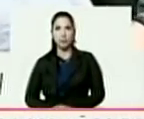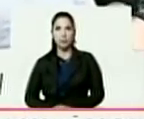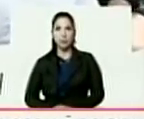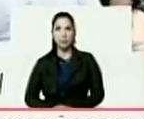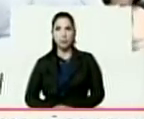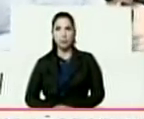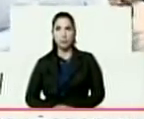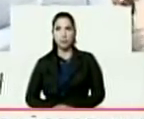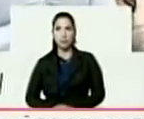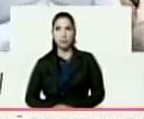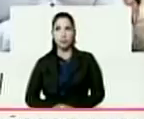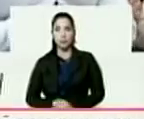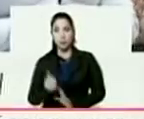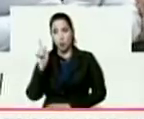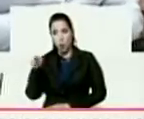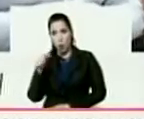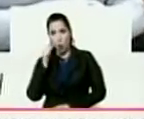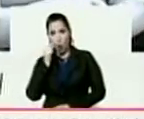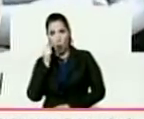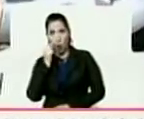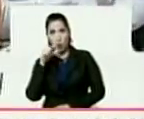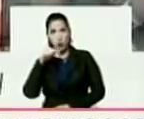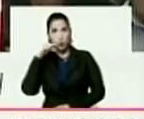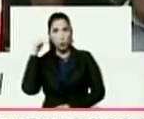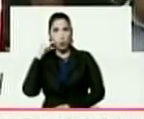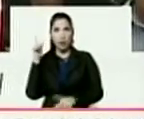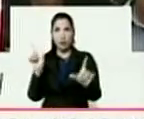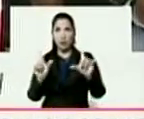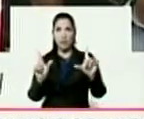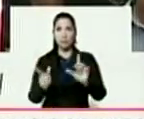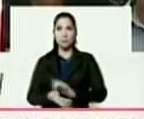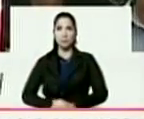reuní barrio por sucre tv